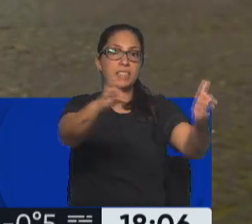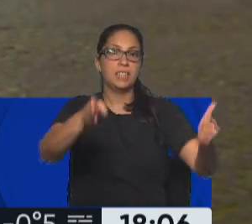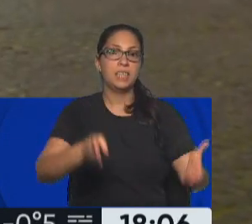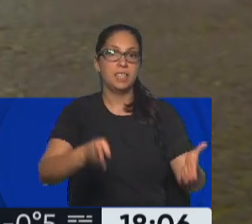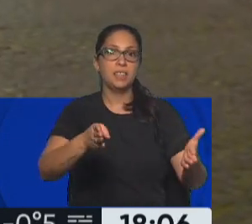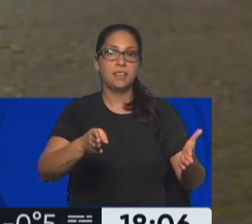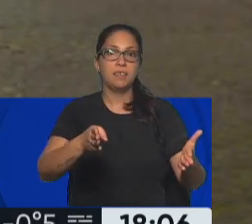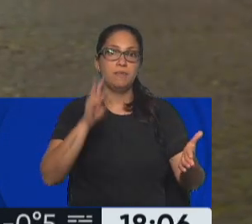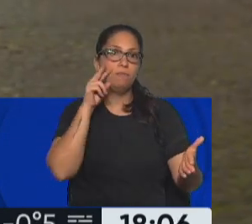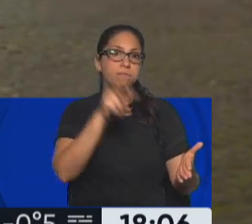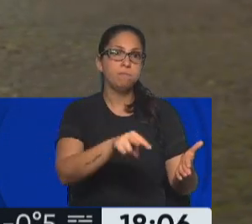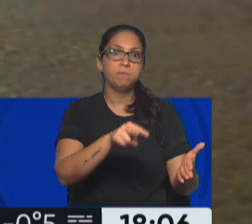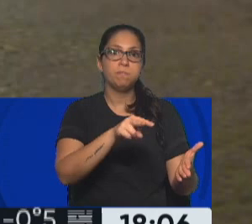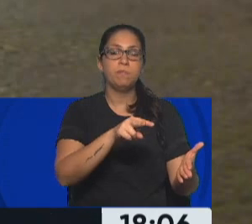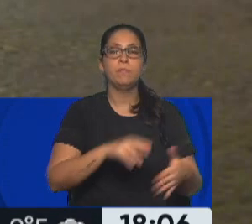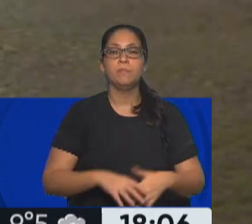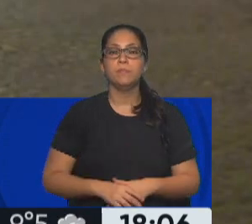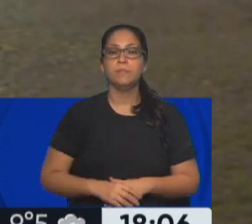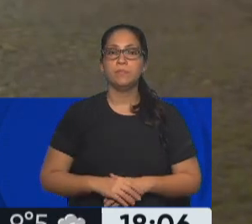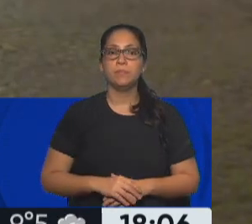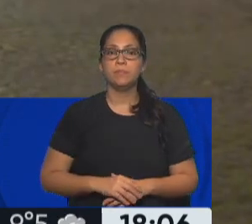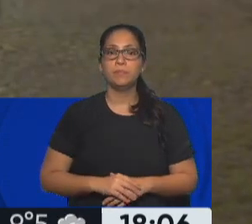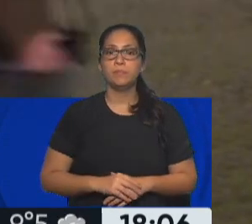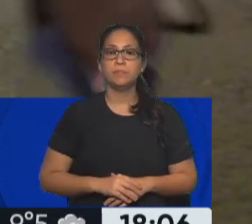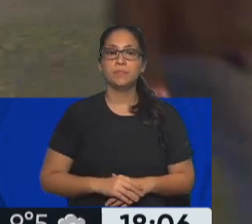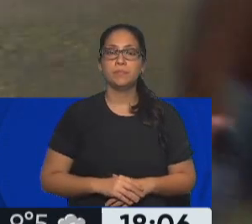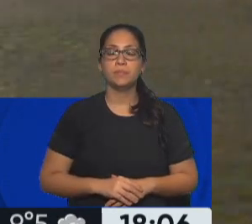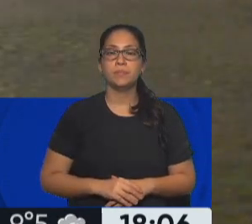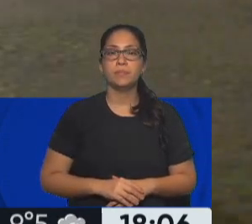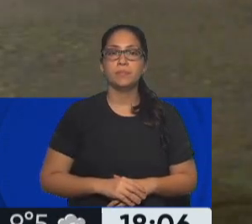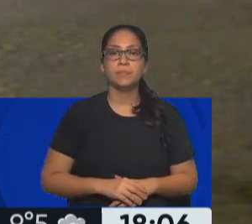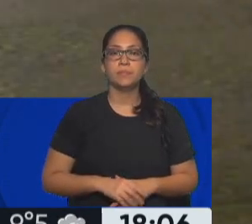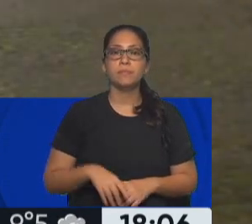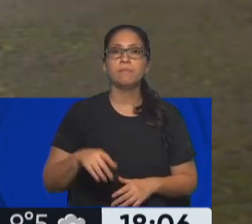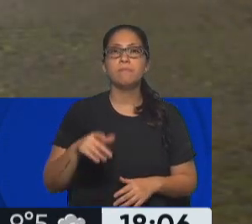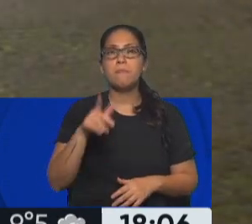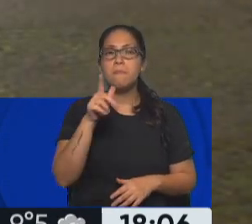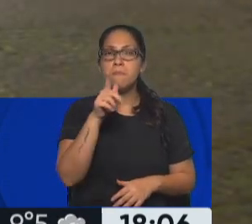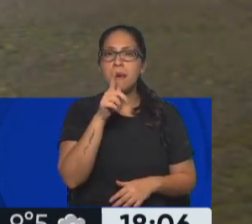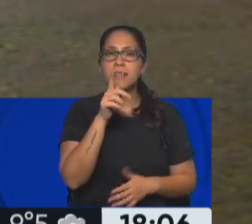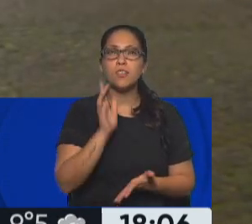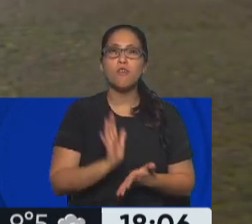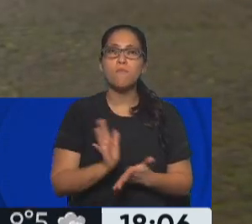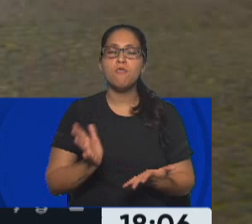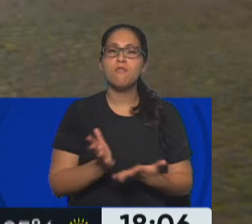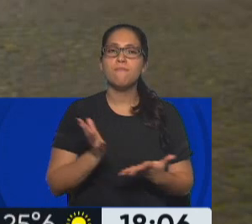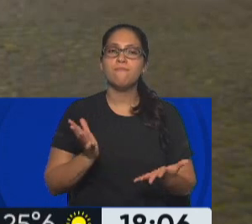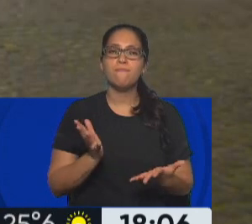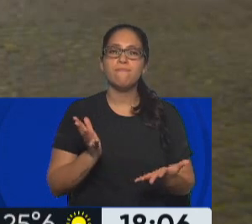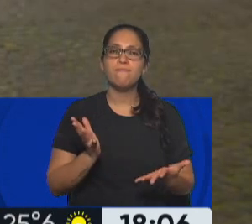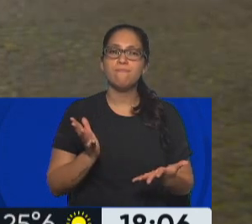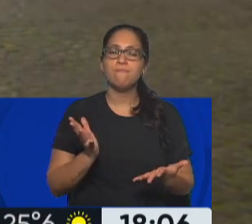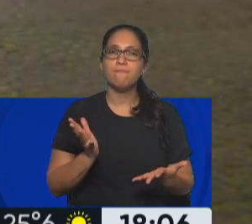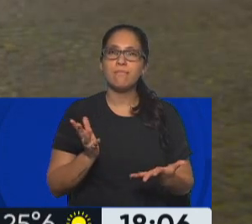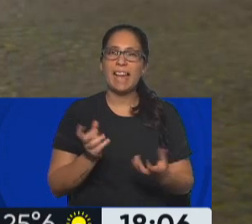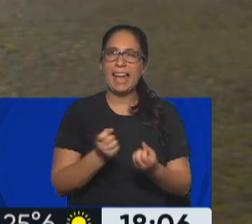de Francisco. Pero que es un dato que todavía queda inconcluso, porque pasó mucha